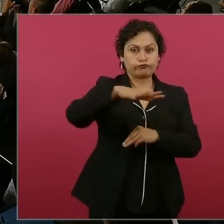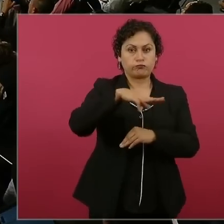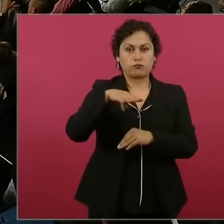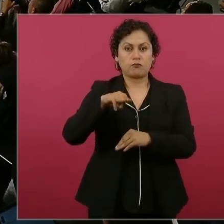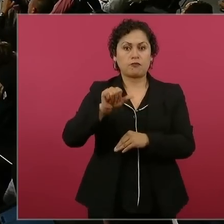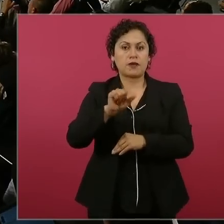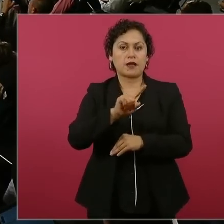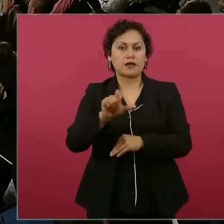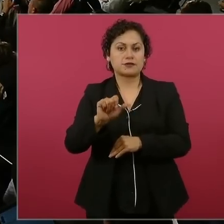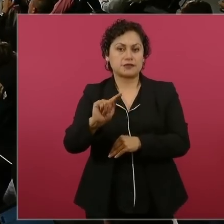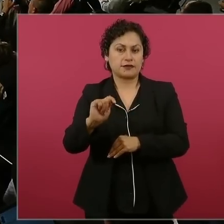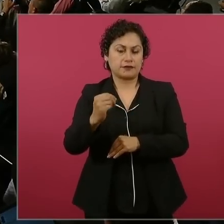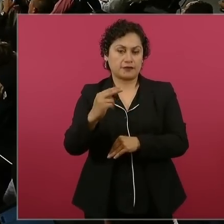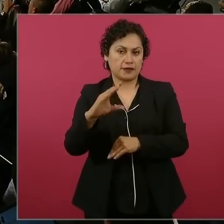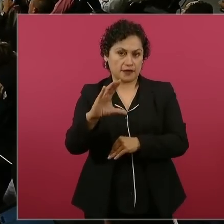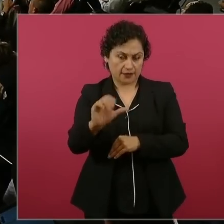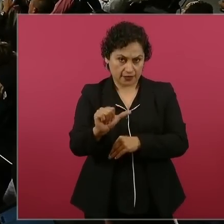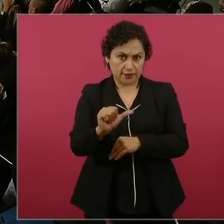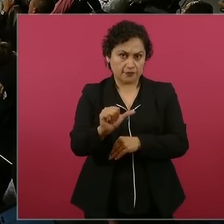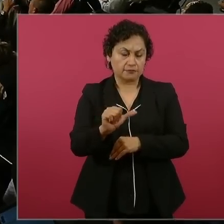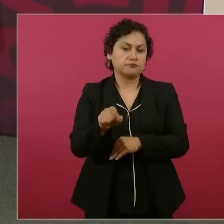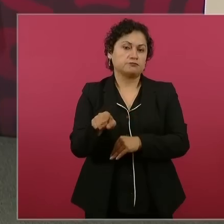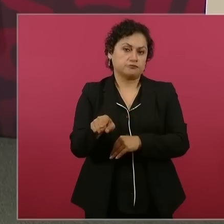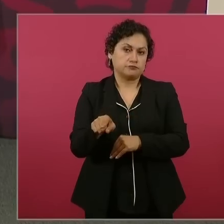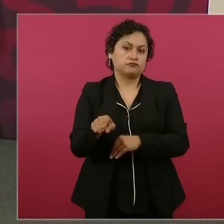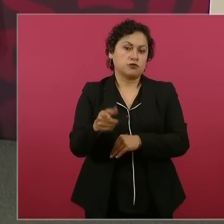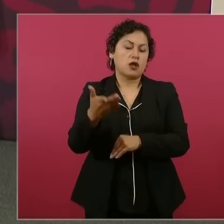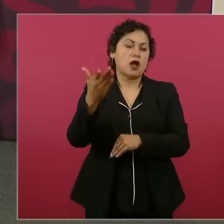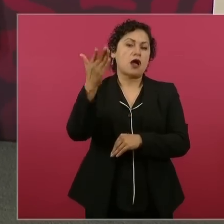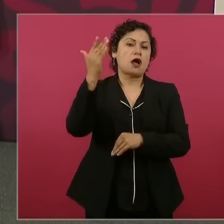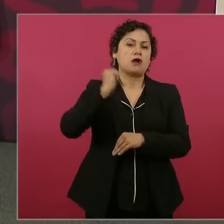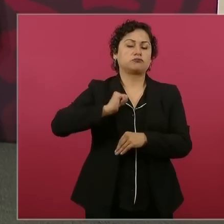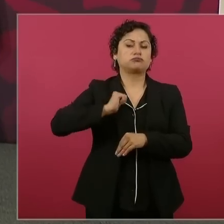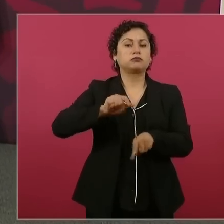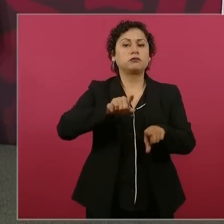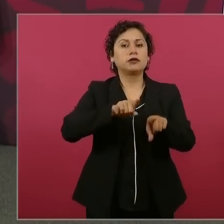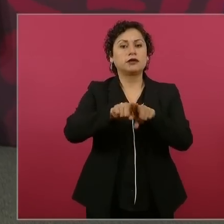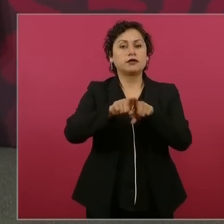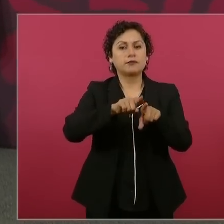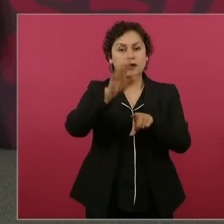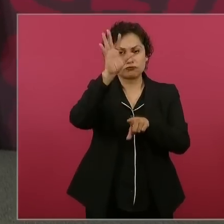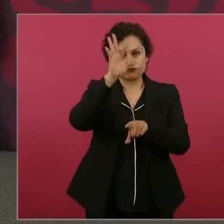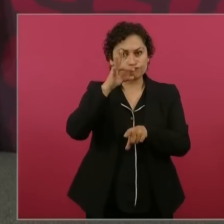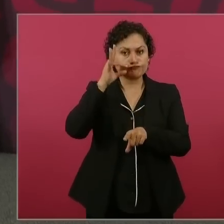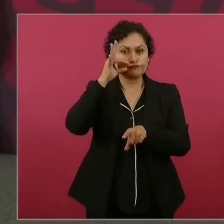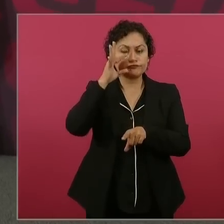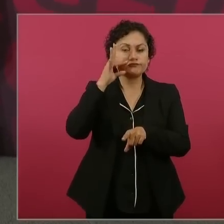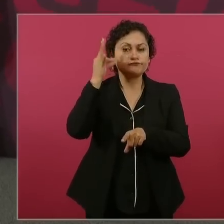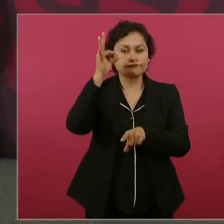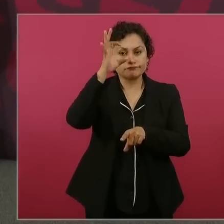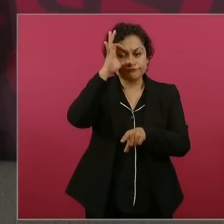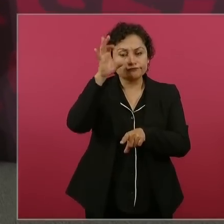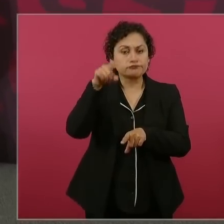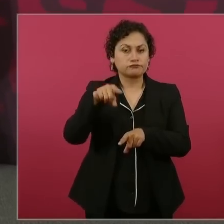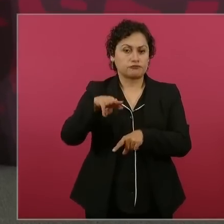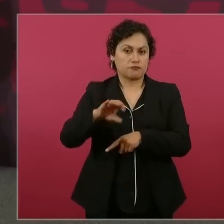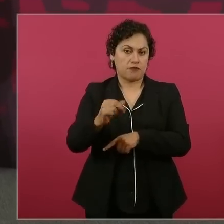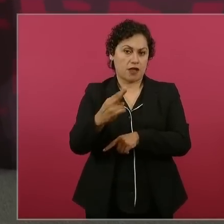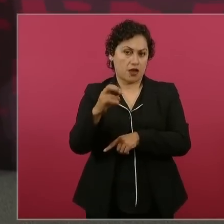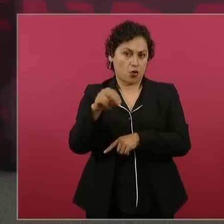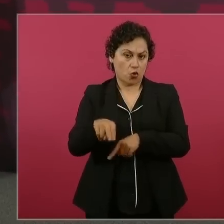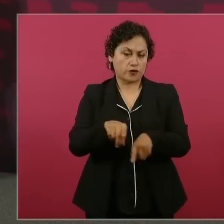sierra de los hermanos Flores Magón, de allá eran los Flores